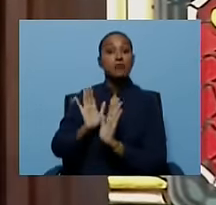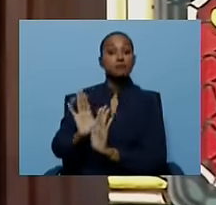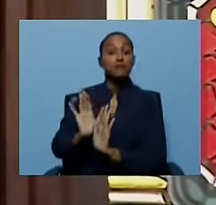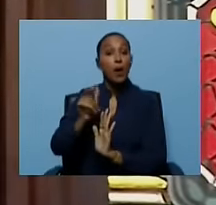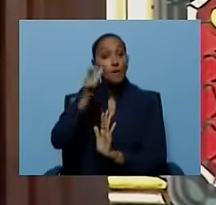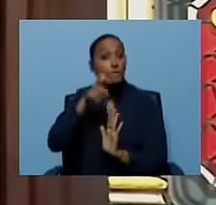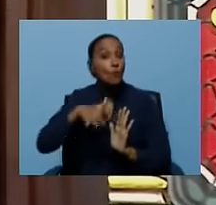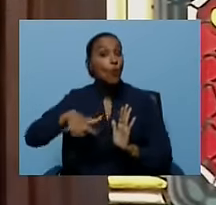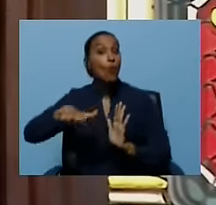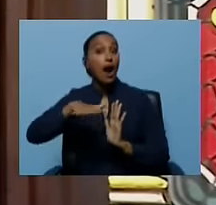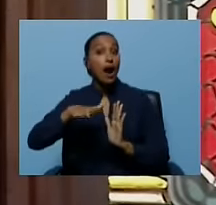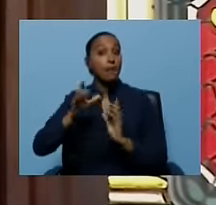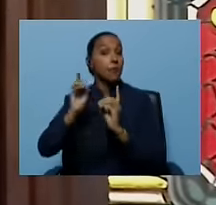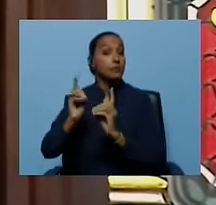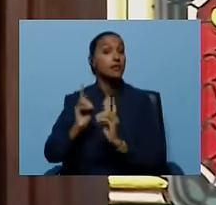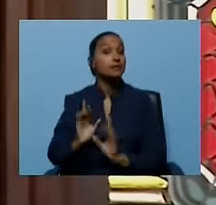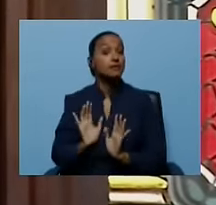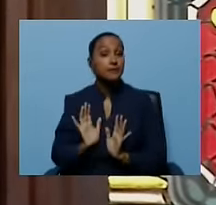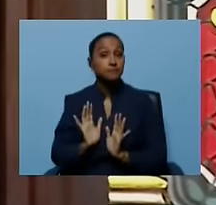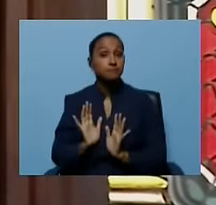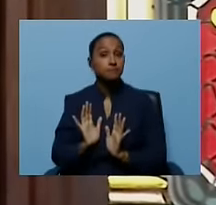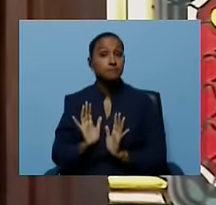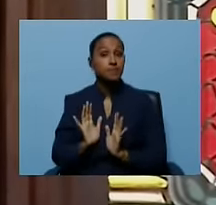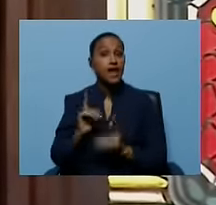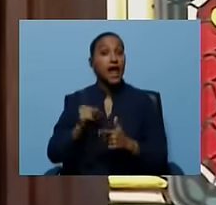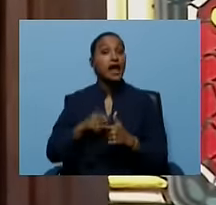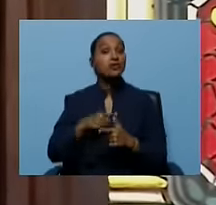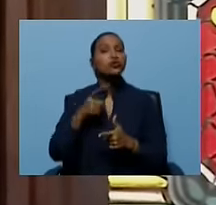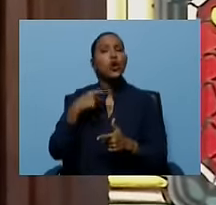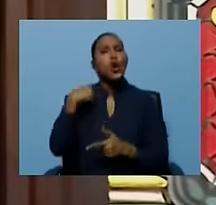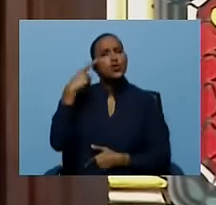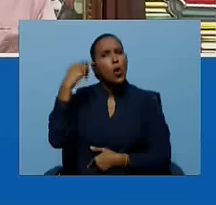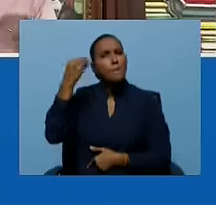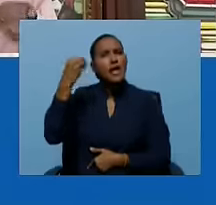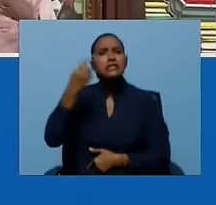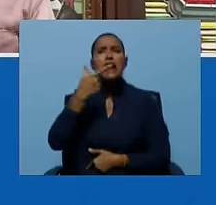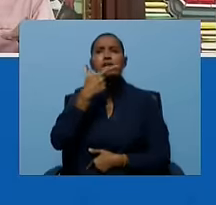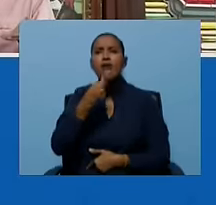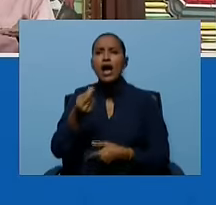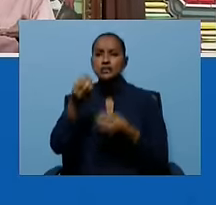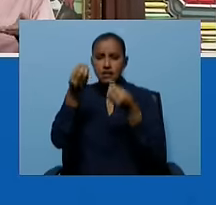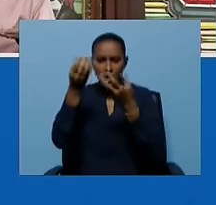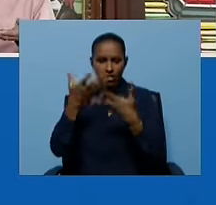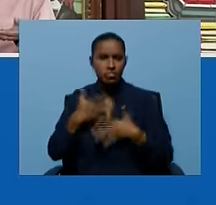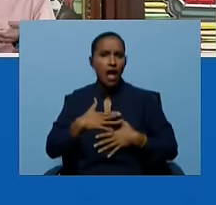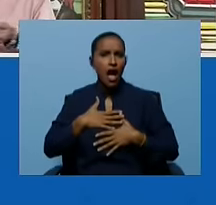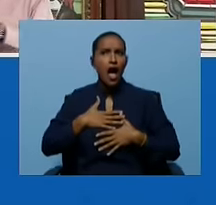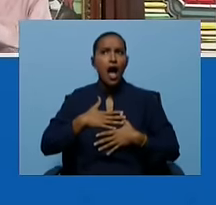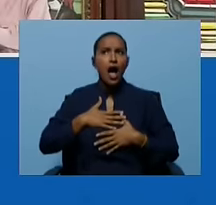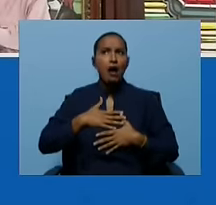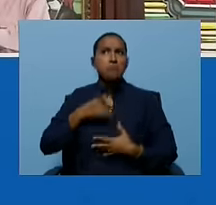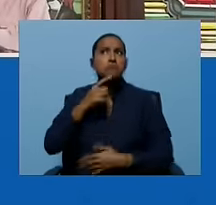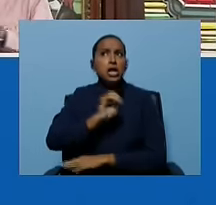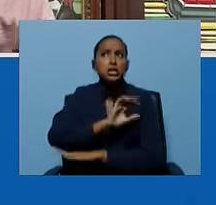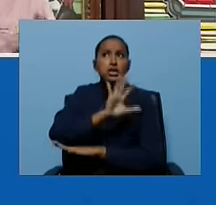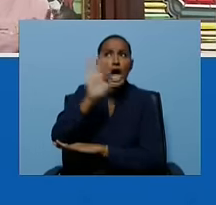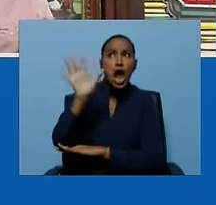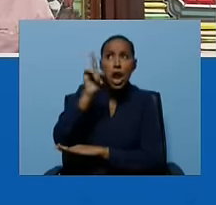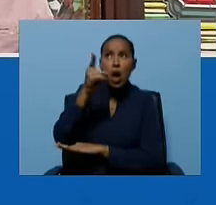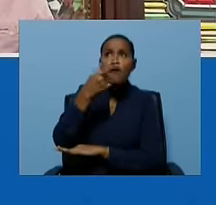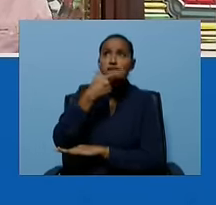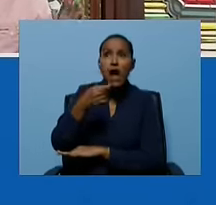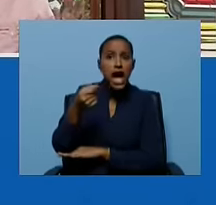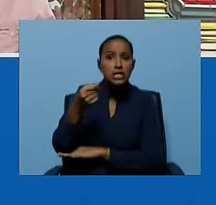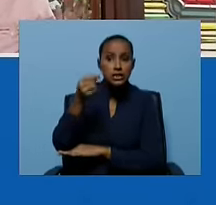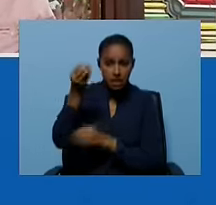pudiera creer que las cosas caen del cielo. Del cielo caen muchas cosas. Cuando llueve, cae